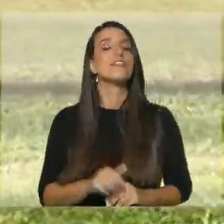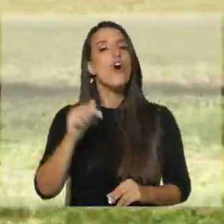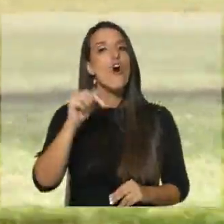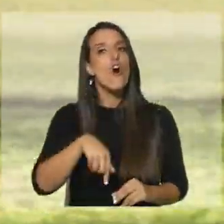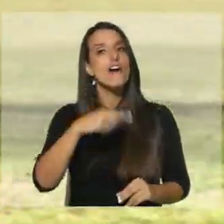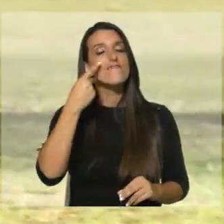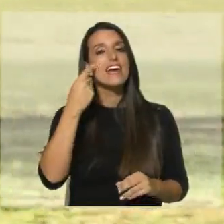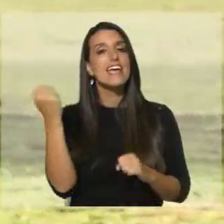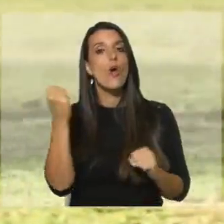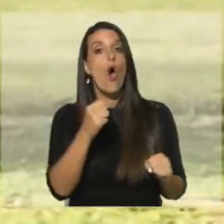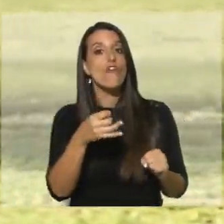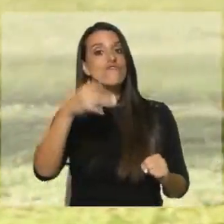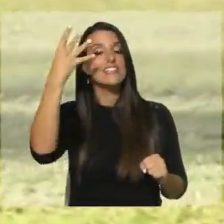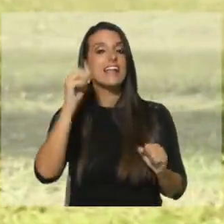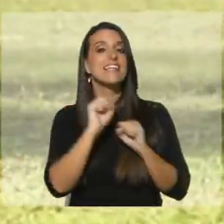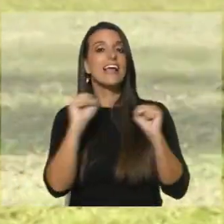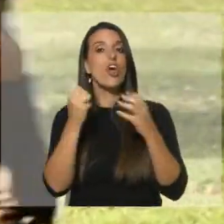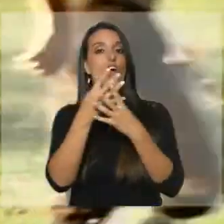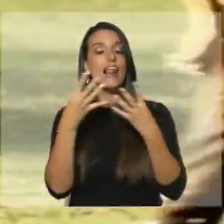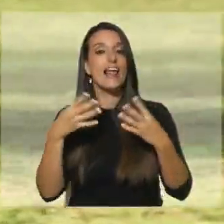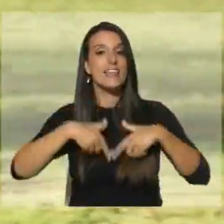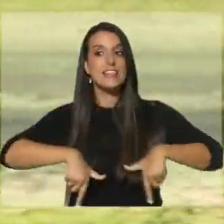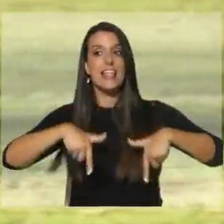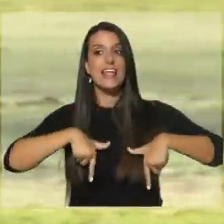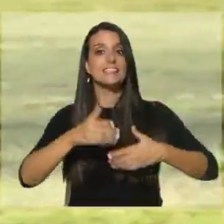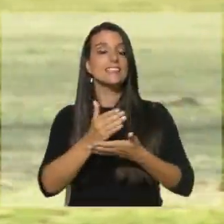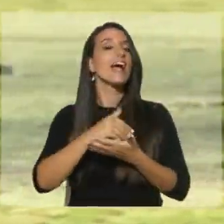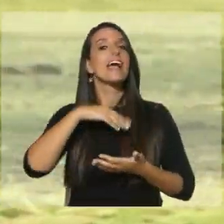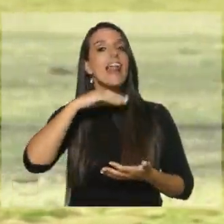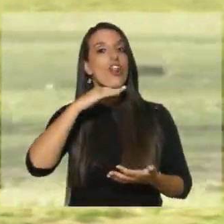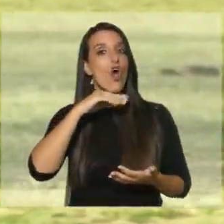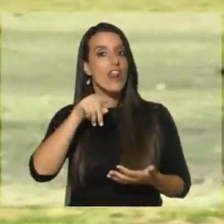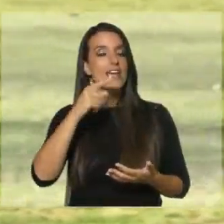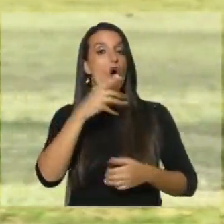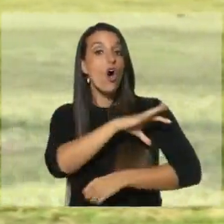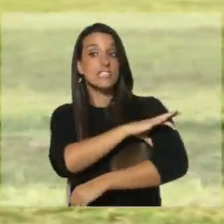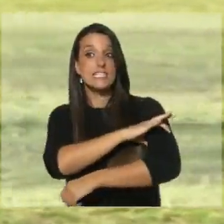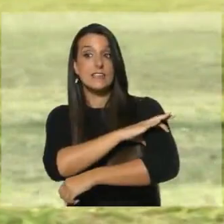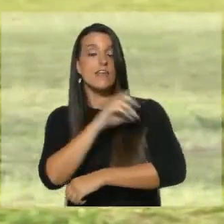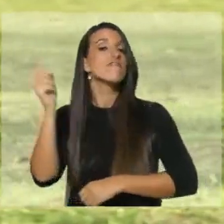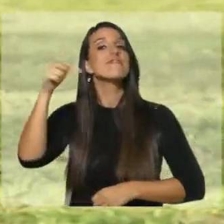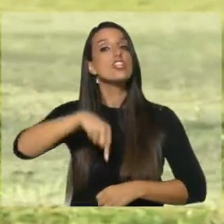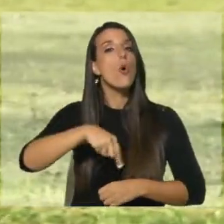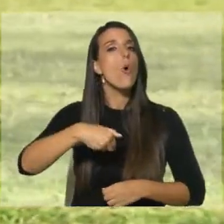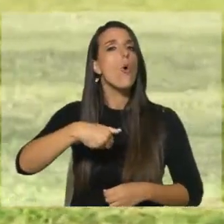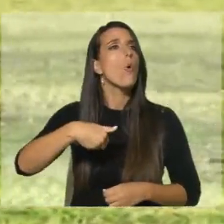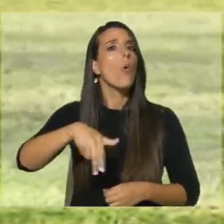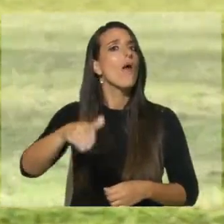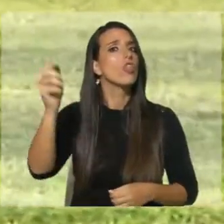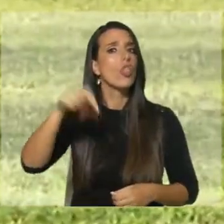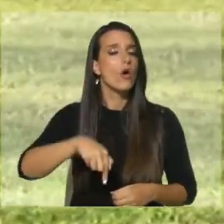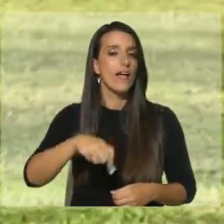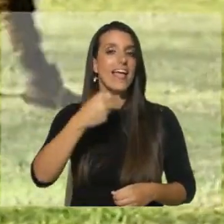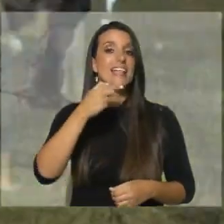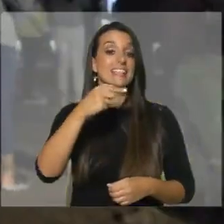dio la inauguración oficial con el secretario general de la Intendencia de Canelones. Yamandú Orsi va a venir cuando... Yamandú Orsi dijo que